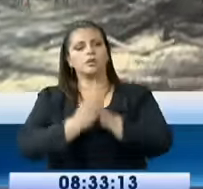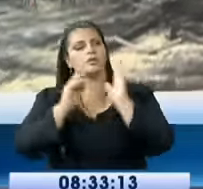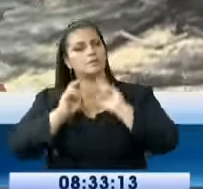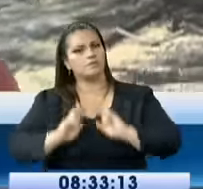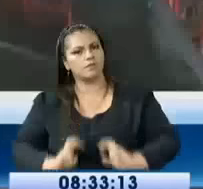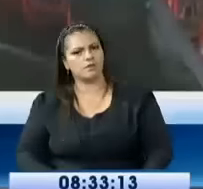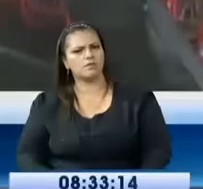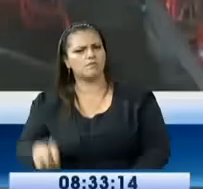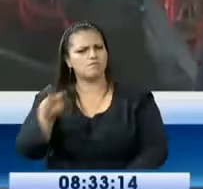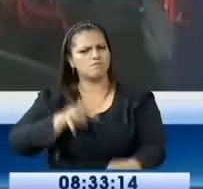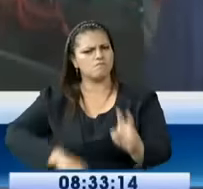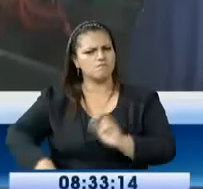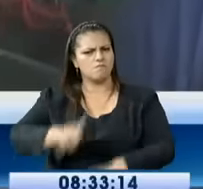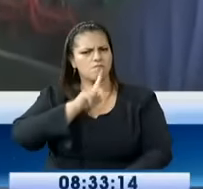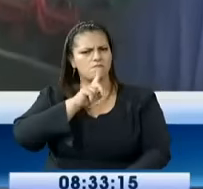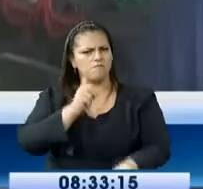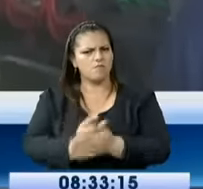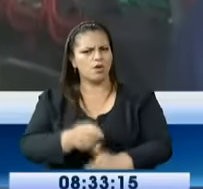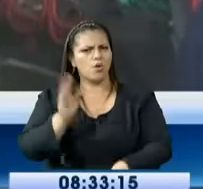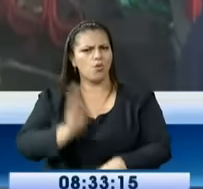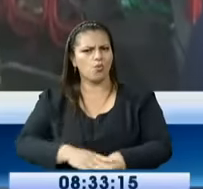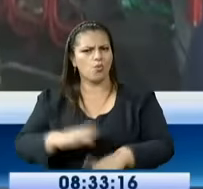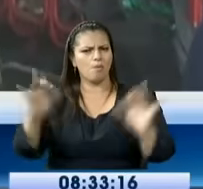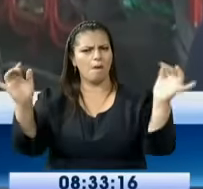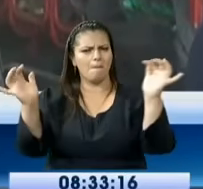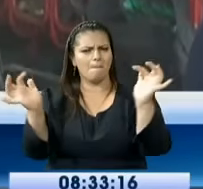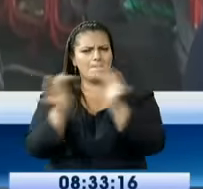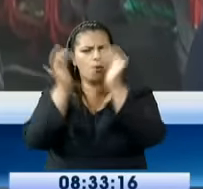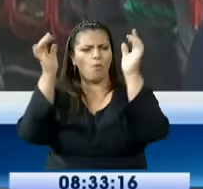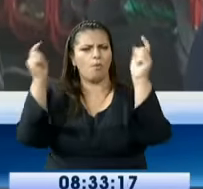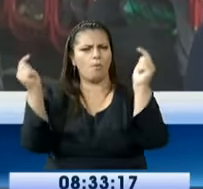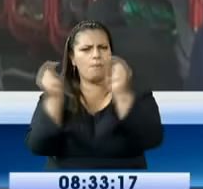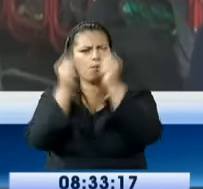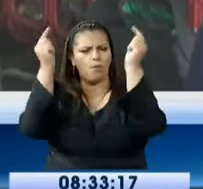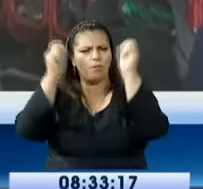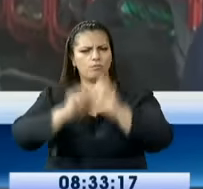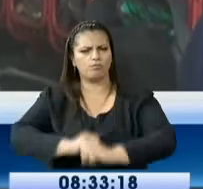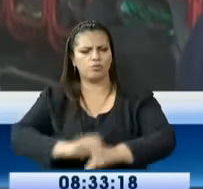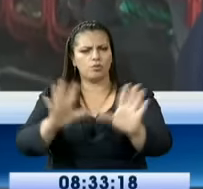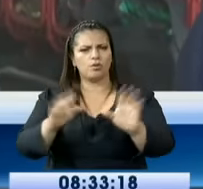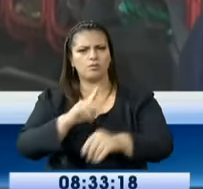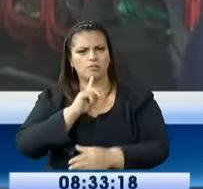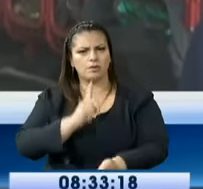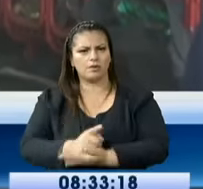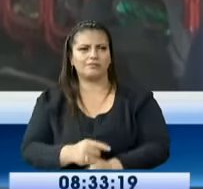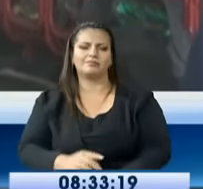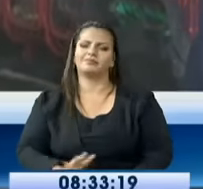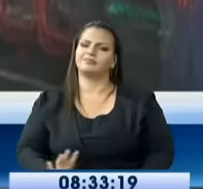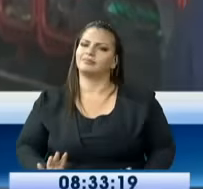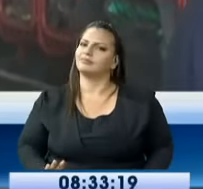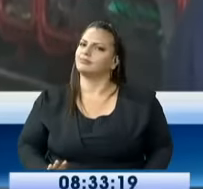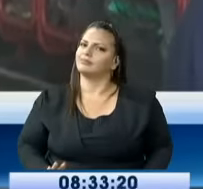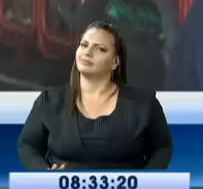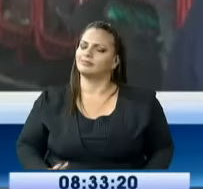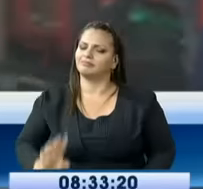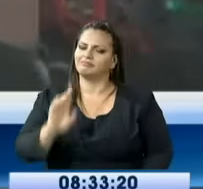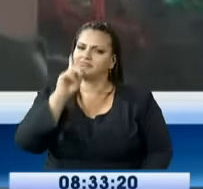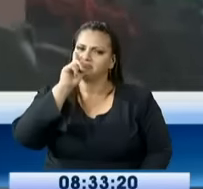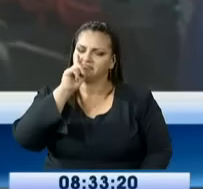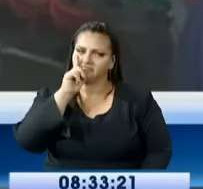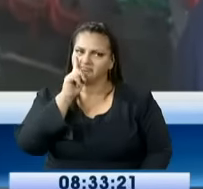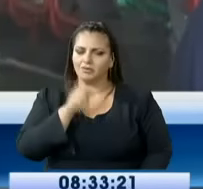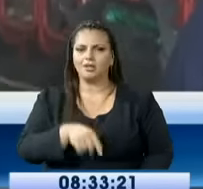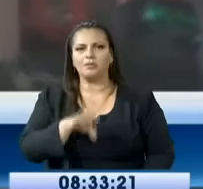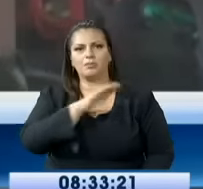verdaderas causas. Nosotros no podemos dar un informe final porque eso ya es competencia de la policía judicial. Hay